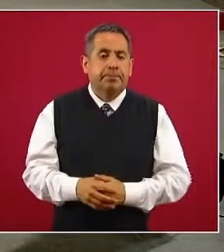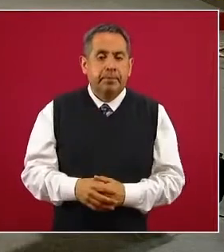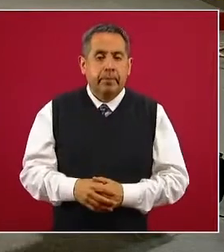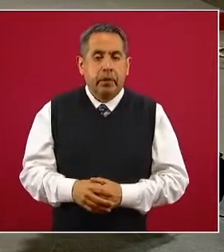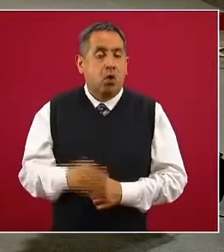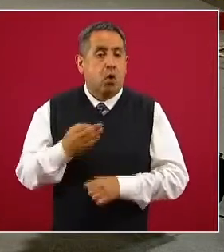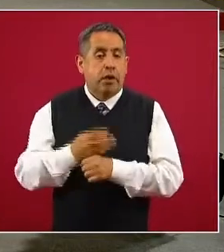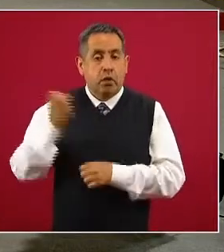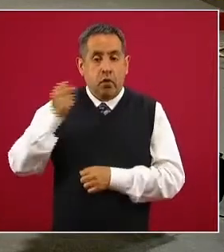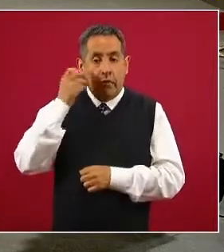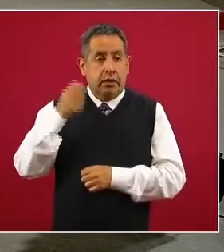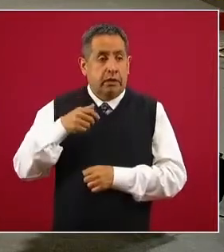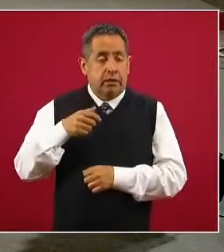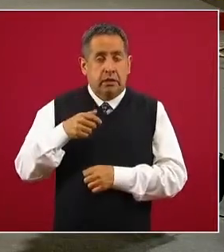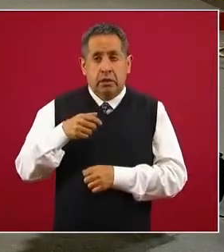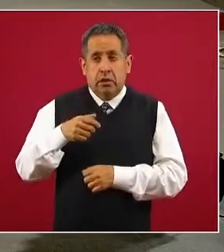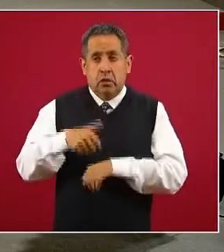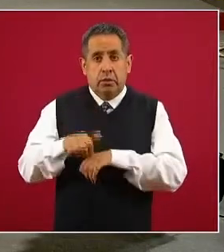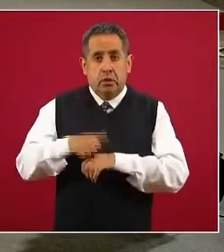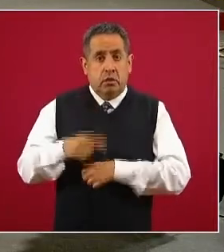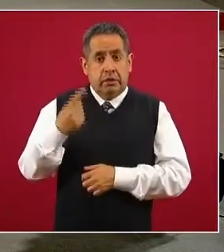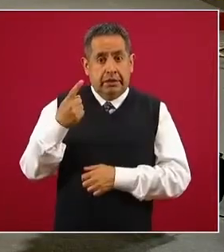Estamos en la conferencia vespertina ya número